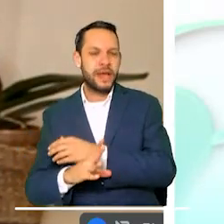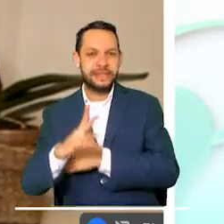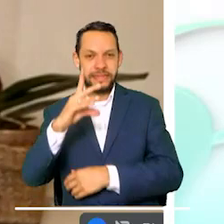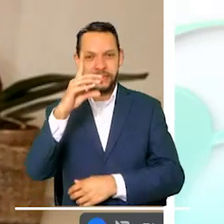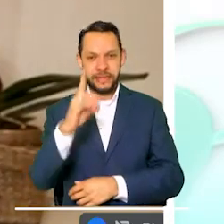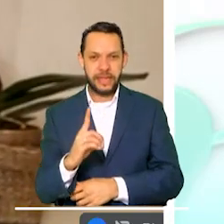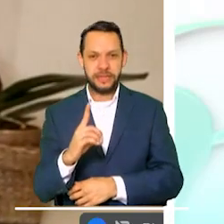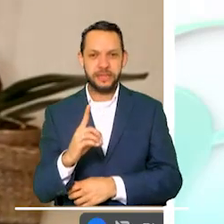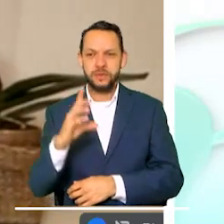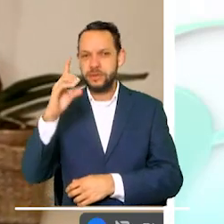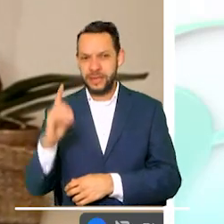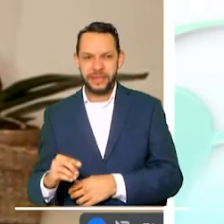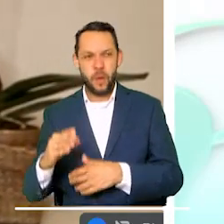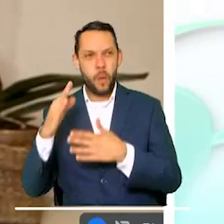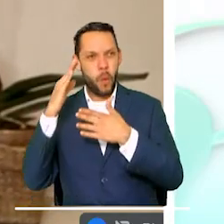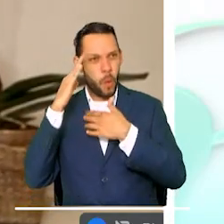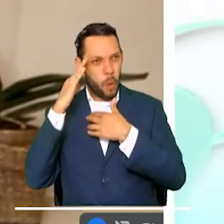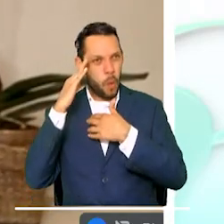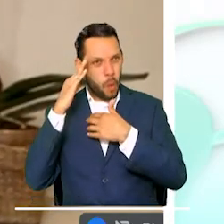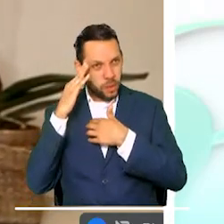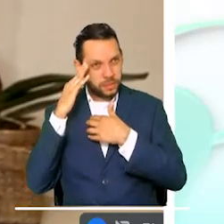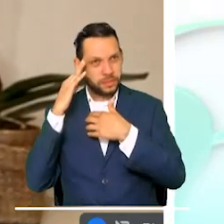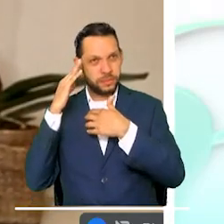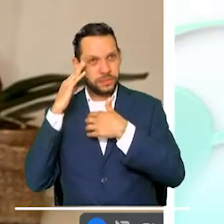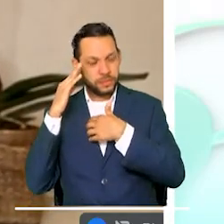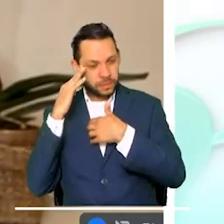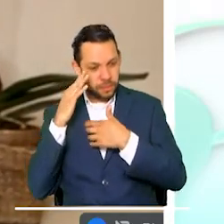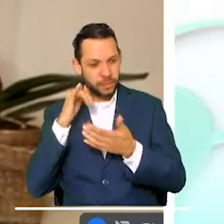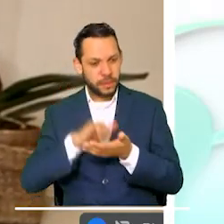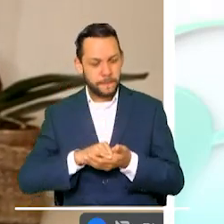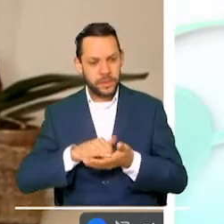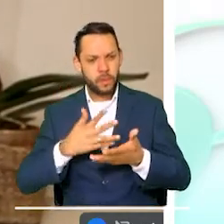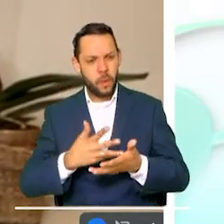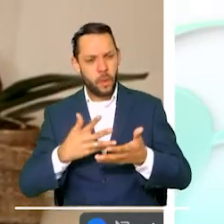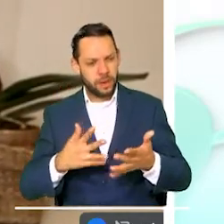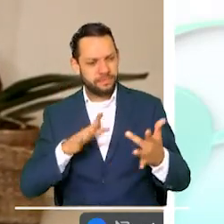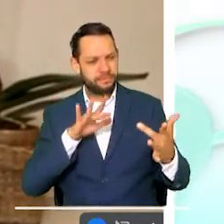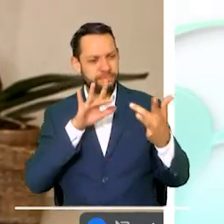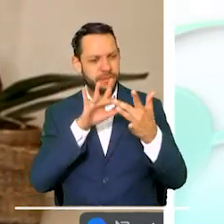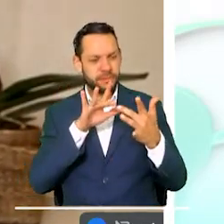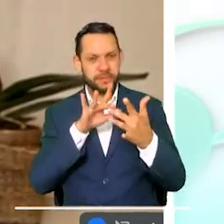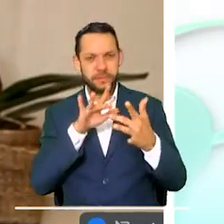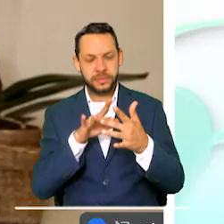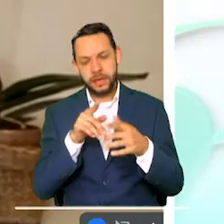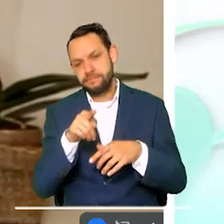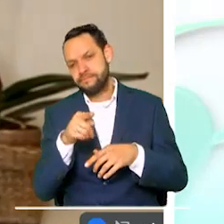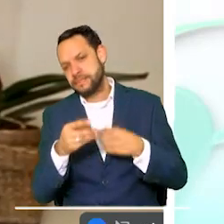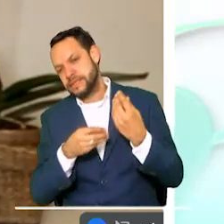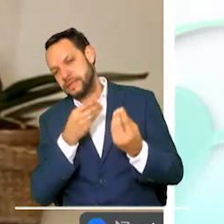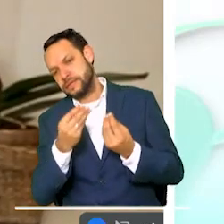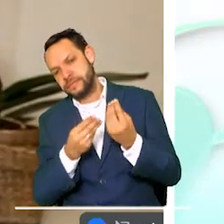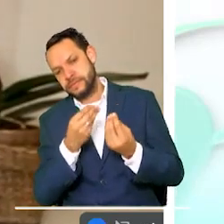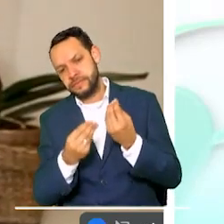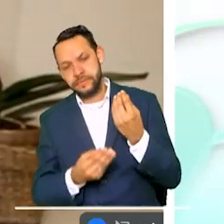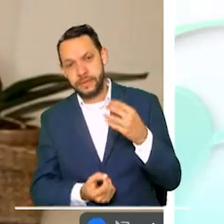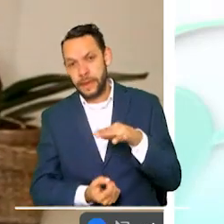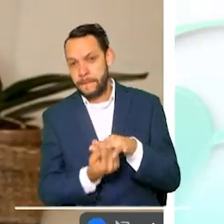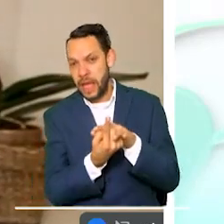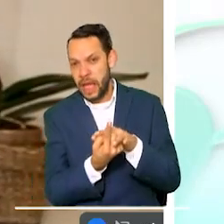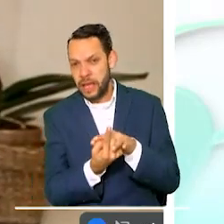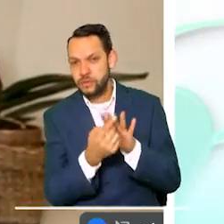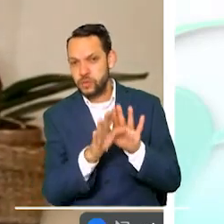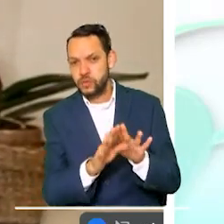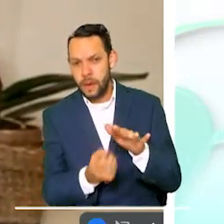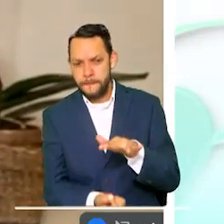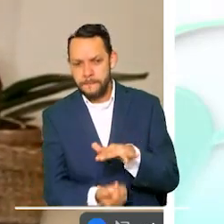decisiones conscientes frente a eso que aparece. Naturalmente lo que sucede es que cuando nos aparecen esos estímulos